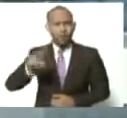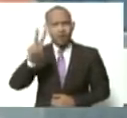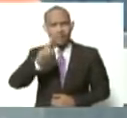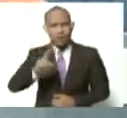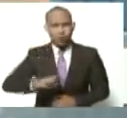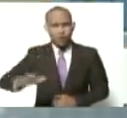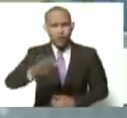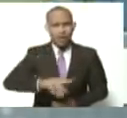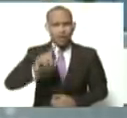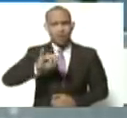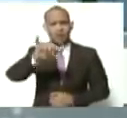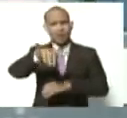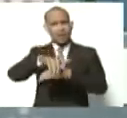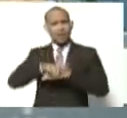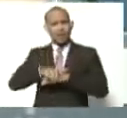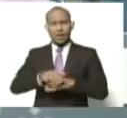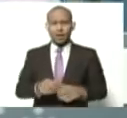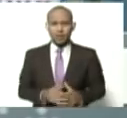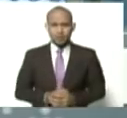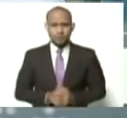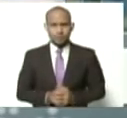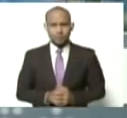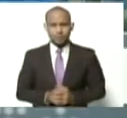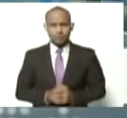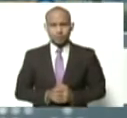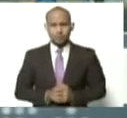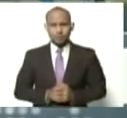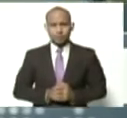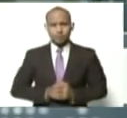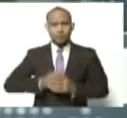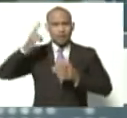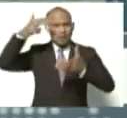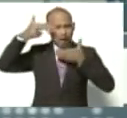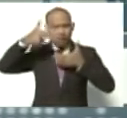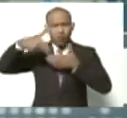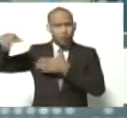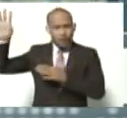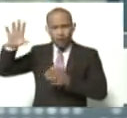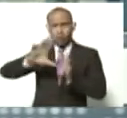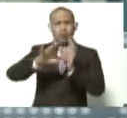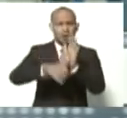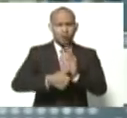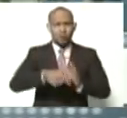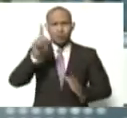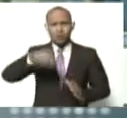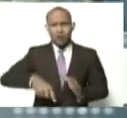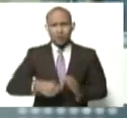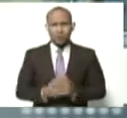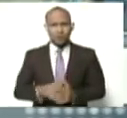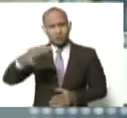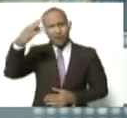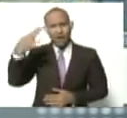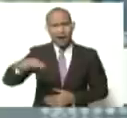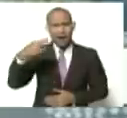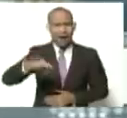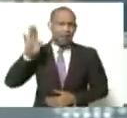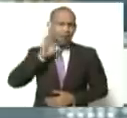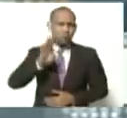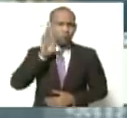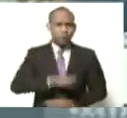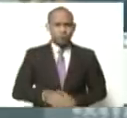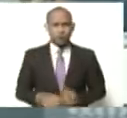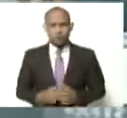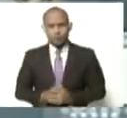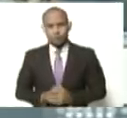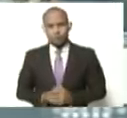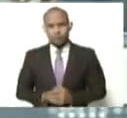Banco de Inglaterra, secuestrado por unos secuestradores, unos ladrones, unas ratas pelúas,